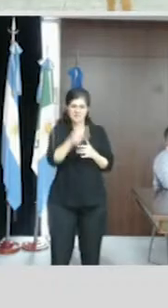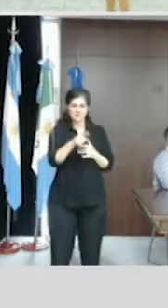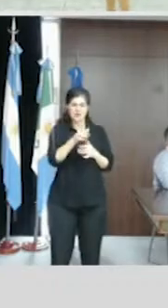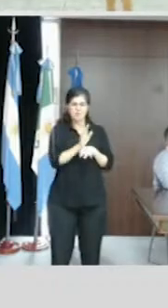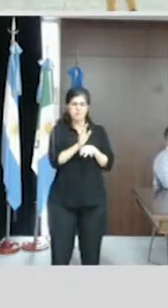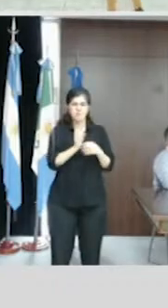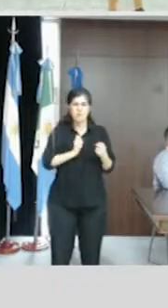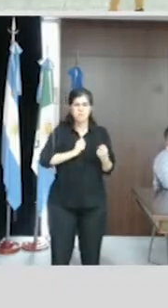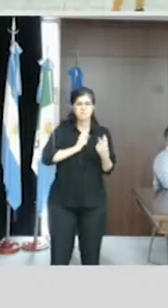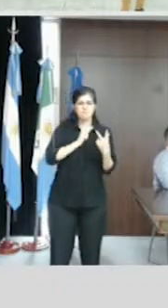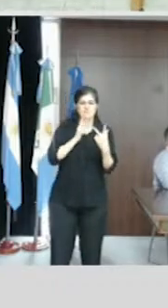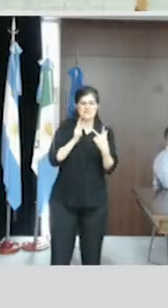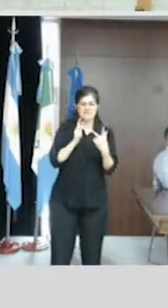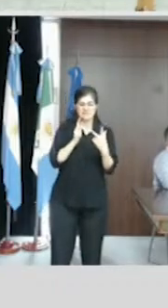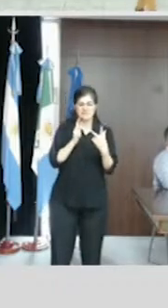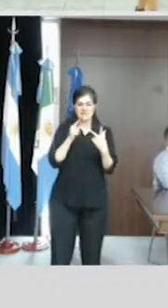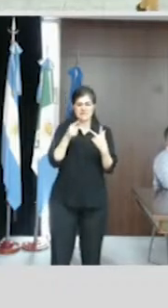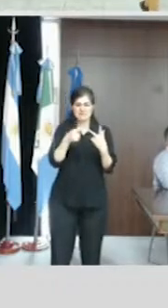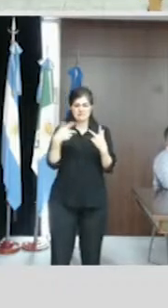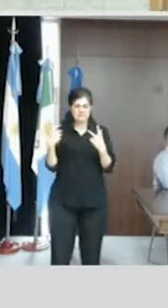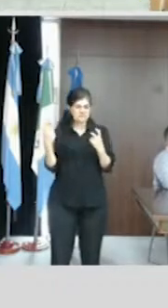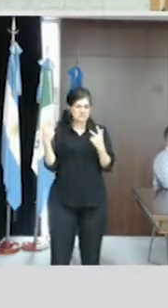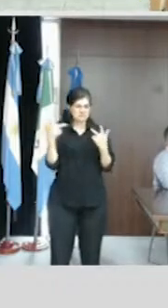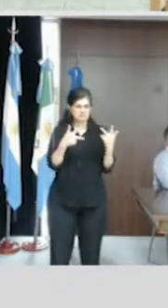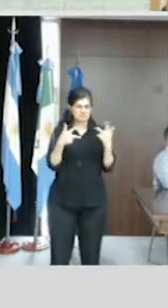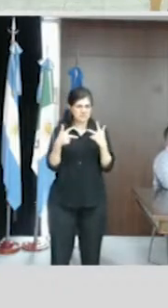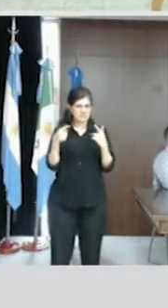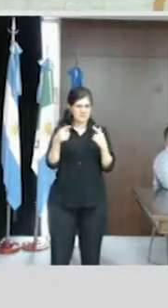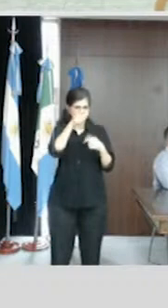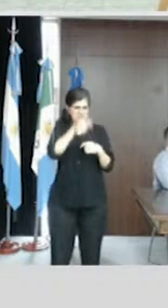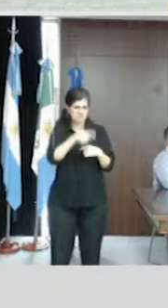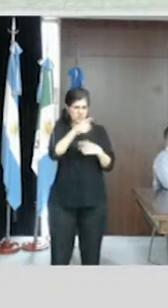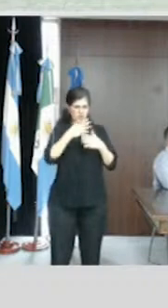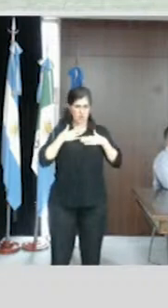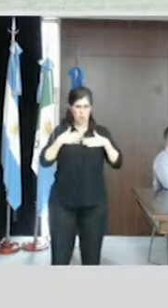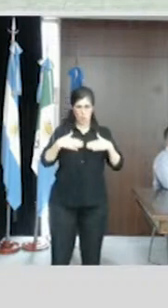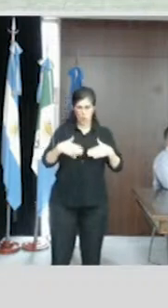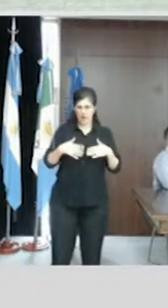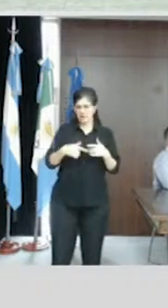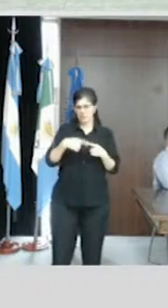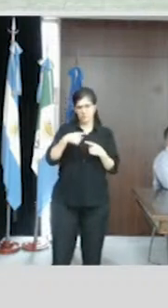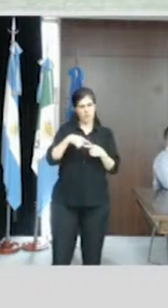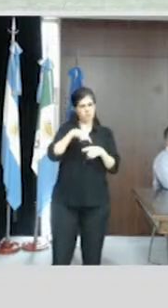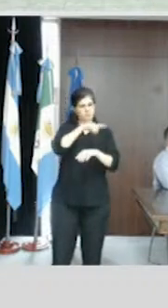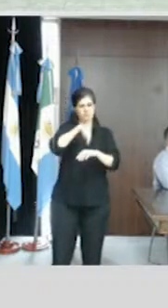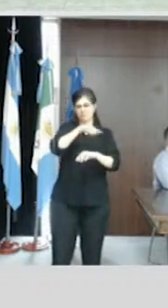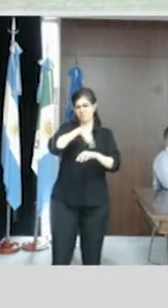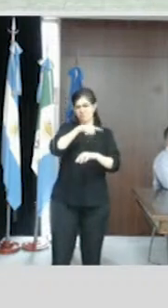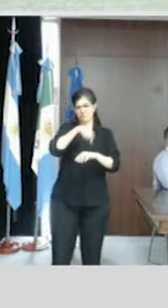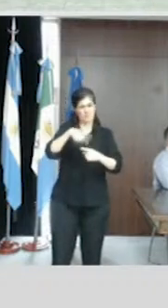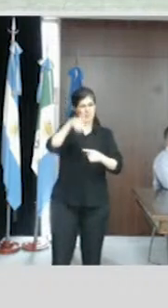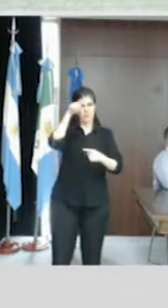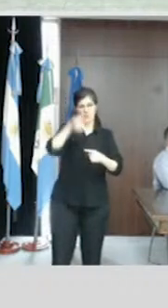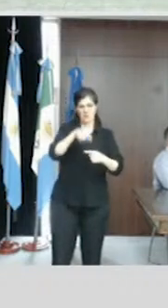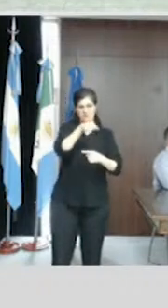duplica al cuidador principal, al que expone el cuerpo 24/7, es